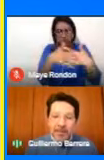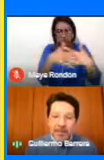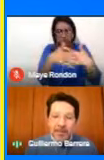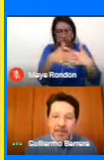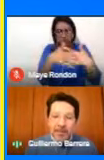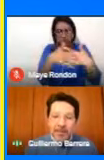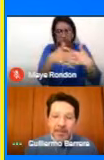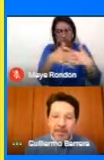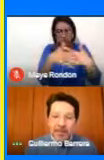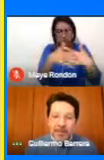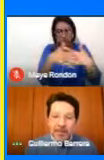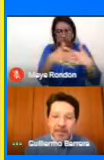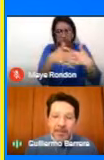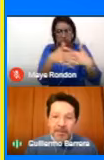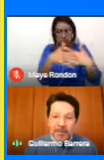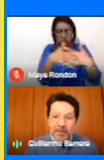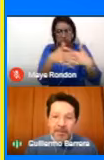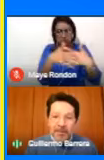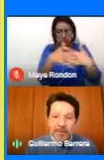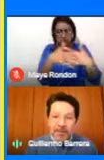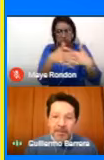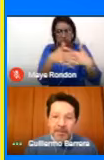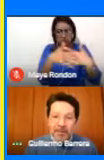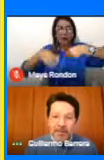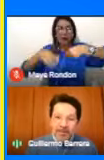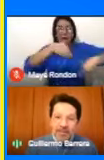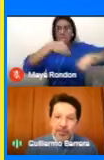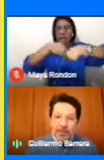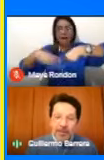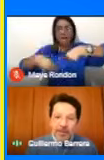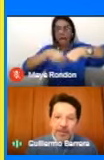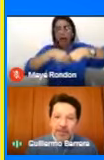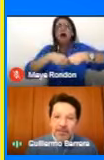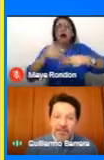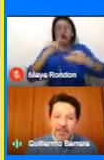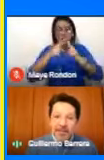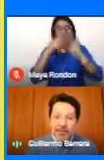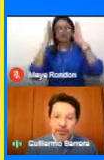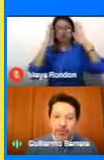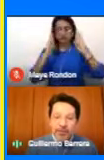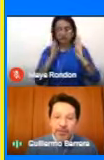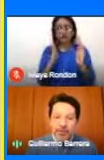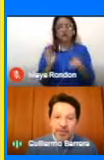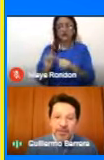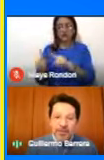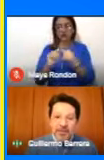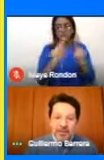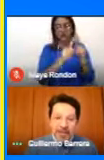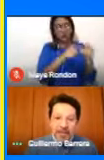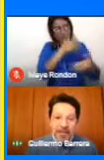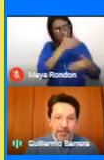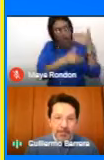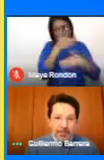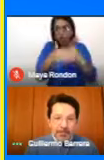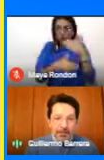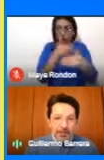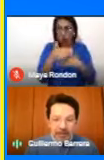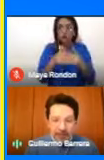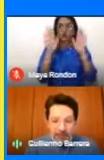es complementario. Y eso requiere que sea tenido en cuenta para los diferentes procesos